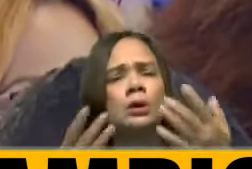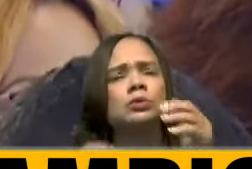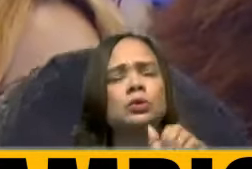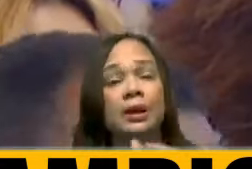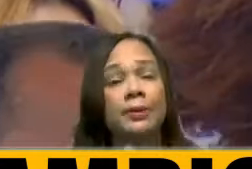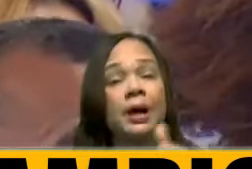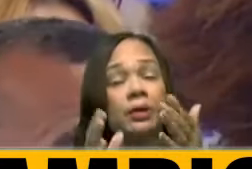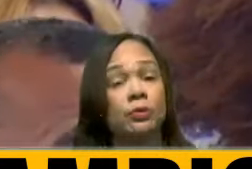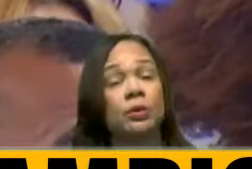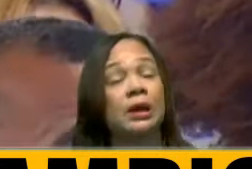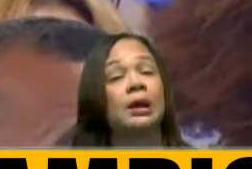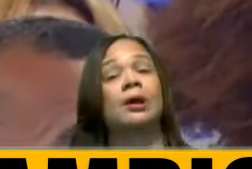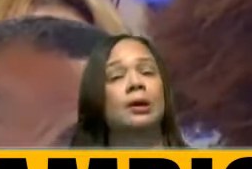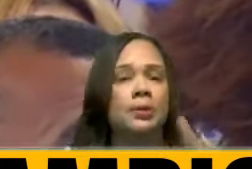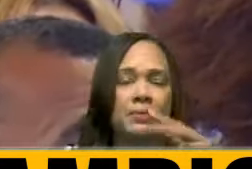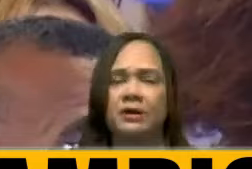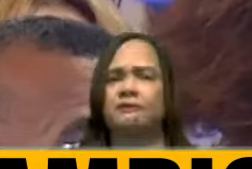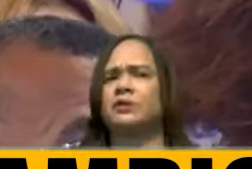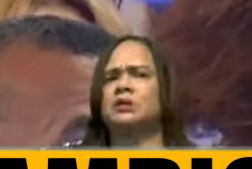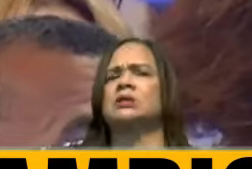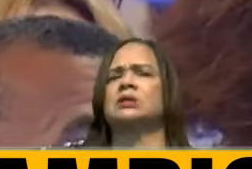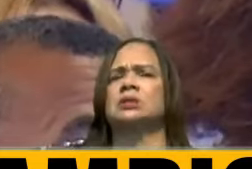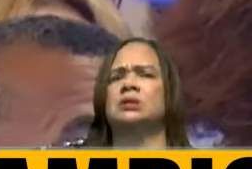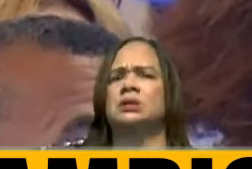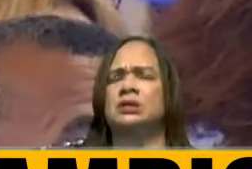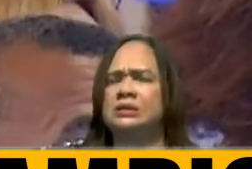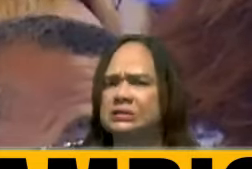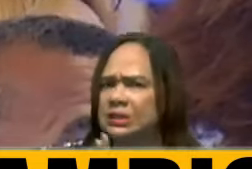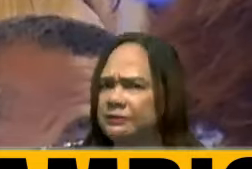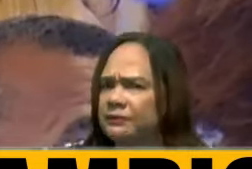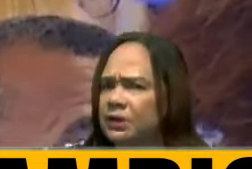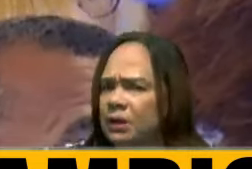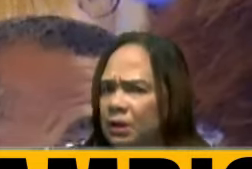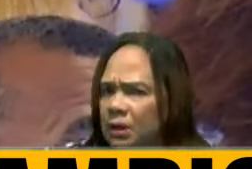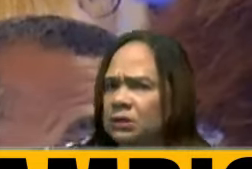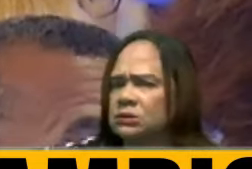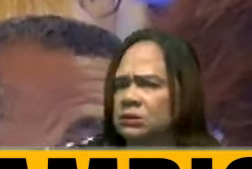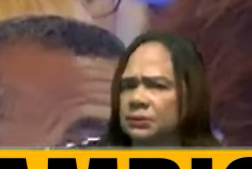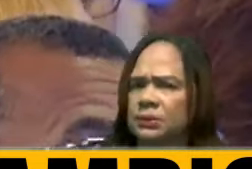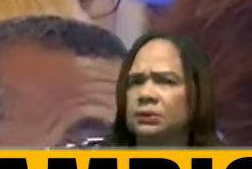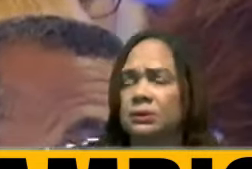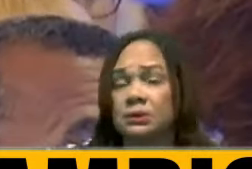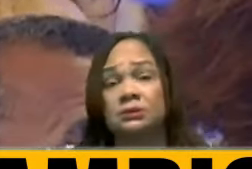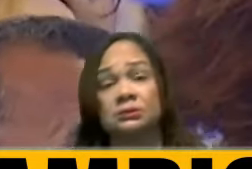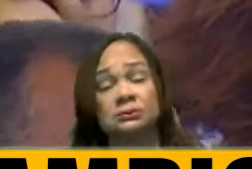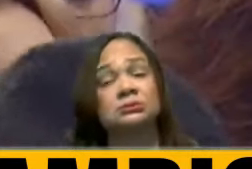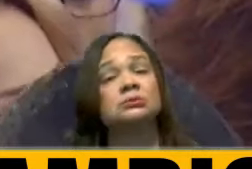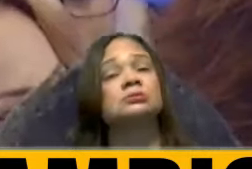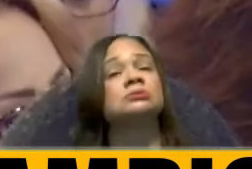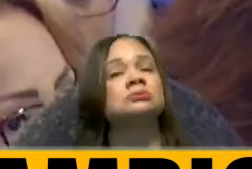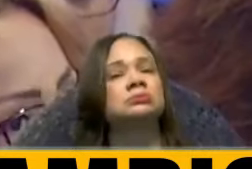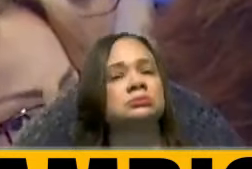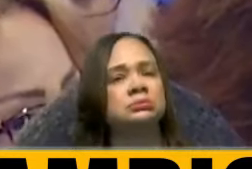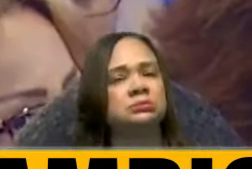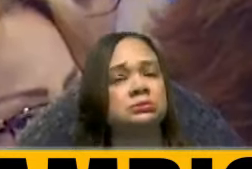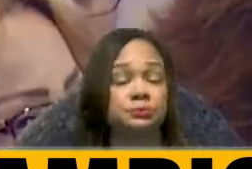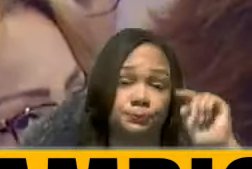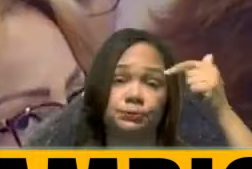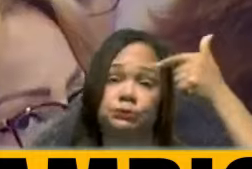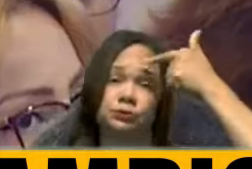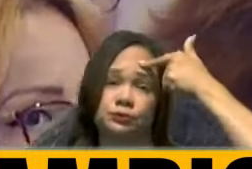hay en estos momentos para frar eso significa también que si se ha porque el